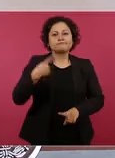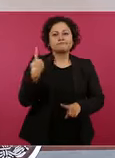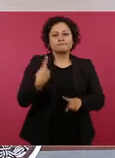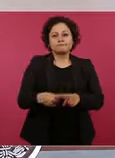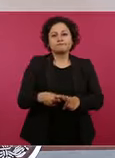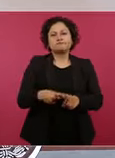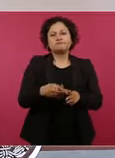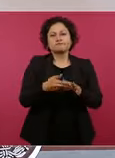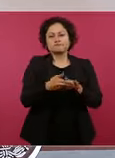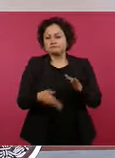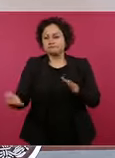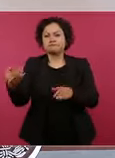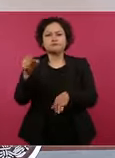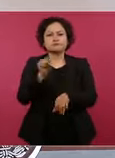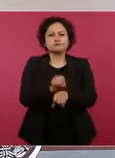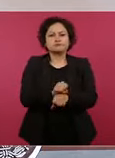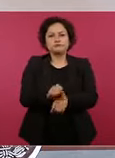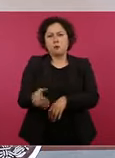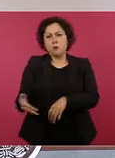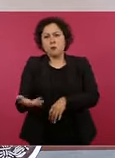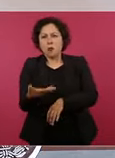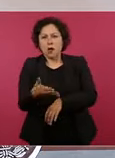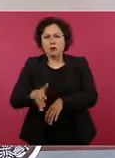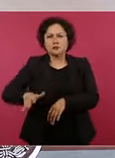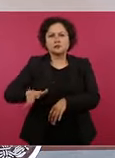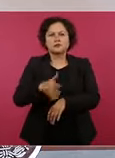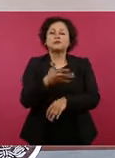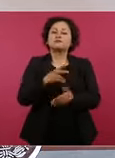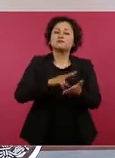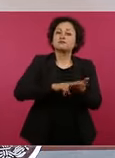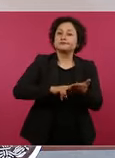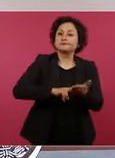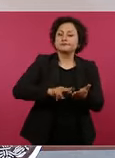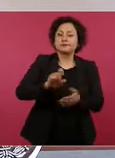promedio semanal, en el caso de la regular, de